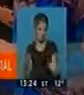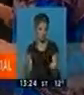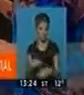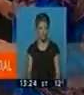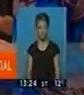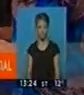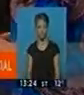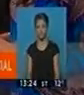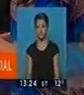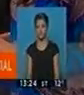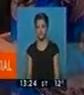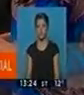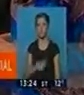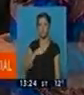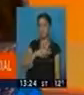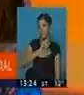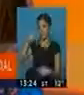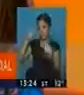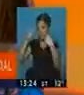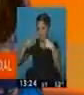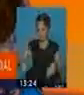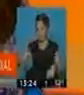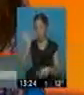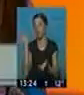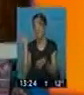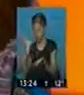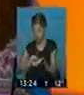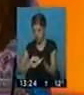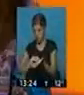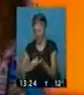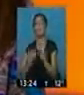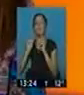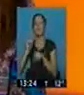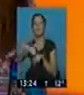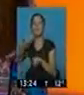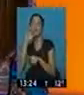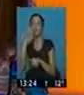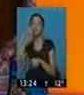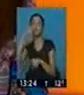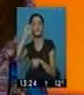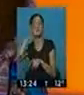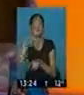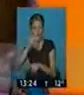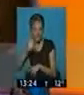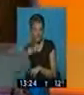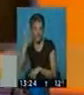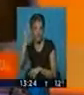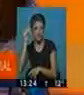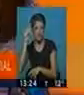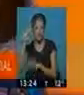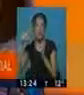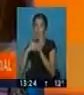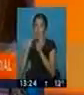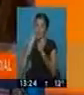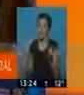diferencia igual o te hago un aporte. En realidad también en Bruselas dicen el Mercosur es Brasil, pero nunca te dicen que es Brasil sin